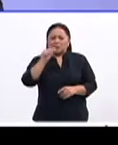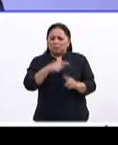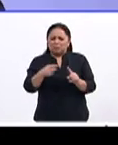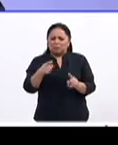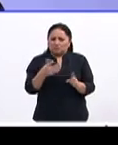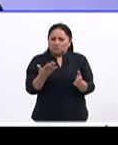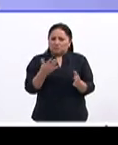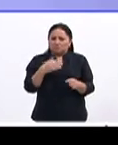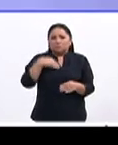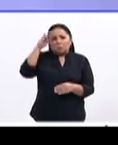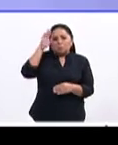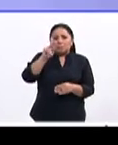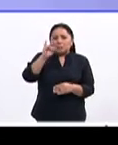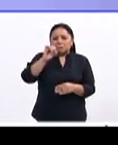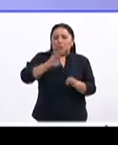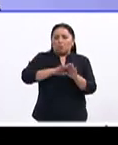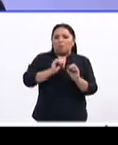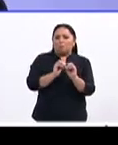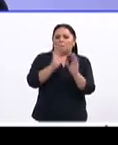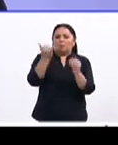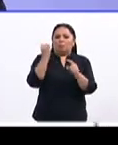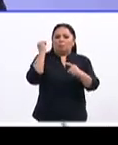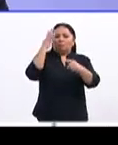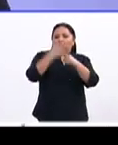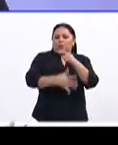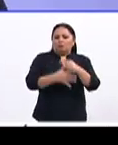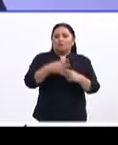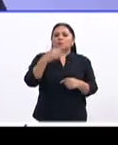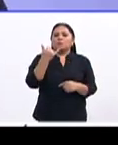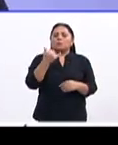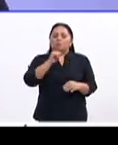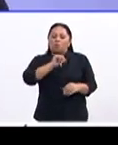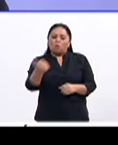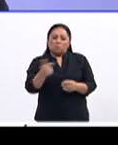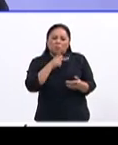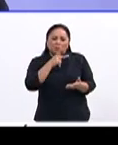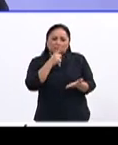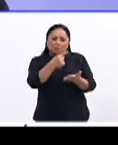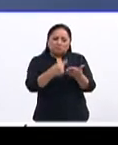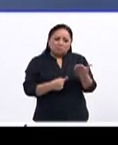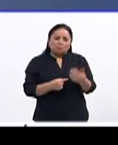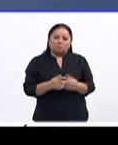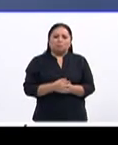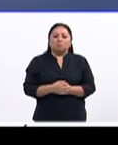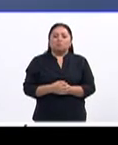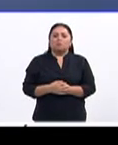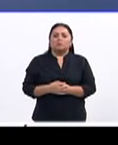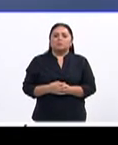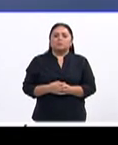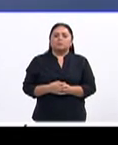es un prisma que brilla, pues sí, los prismas brillan, ¿no? Alef intempestivo,